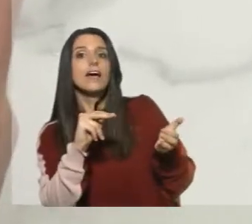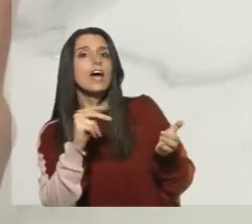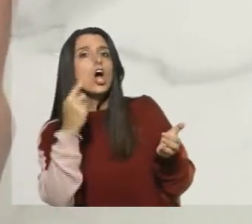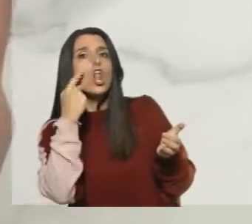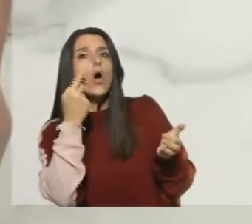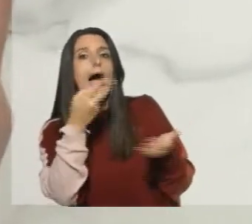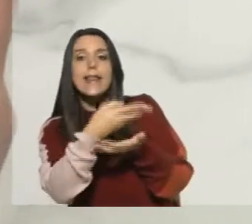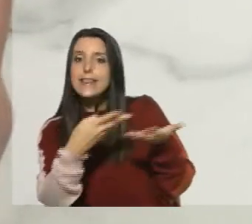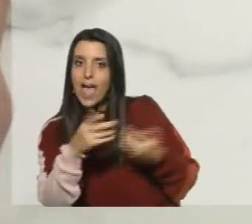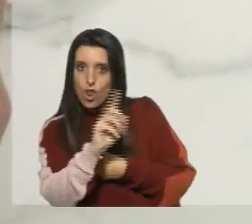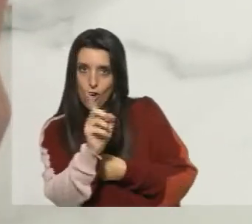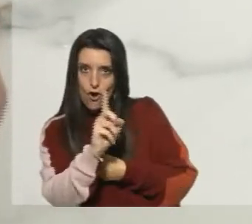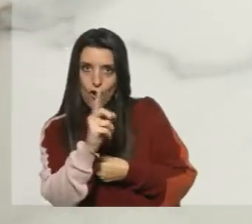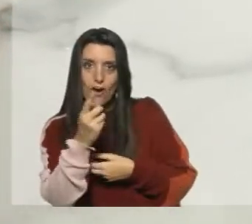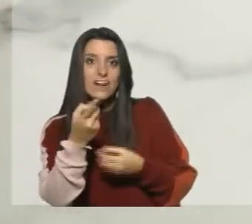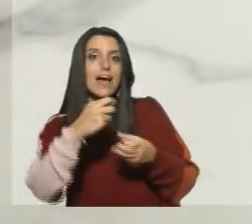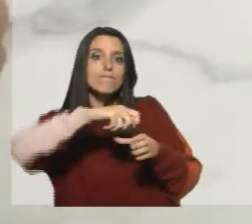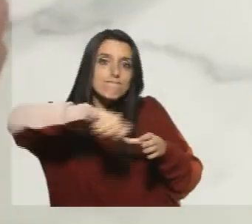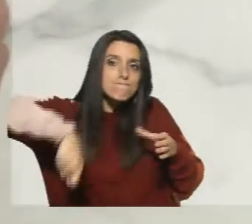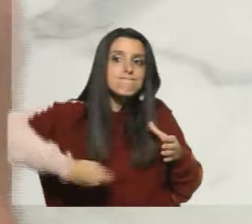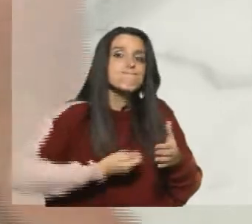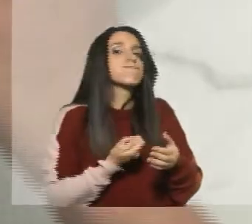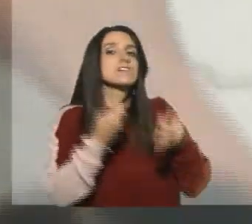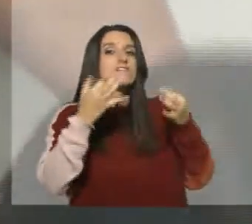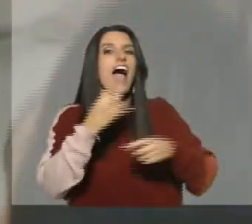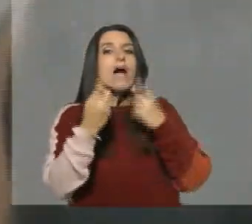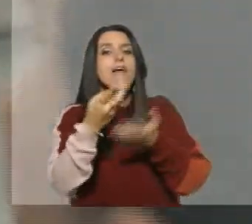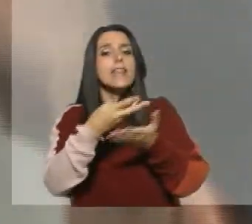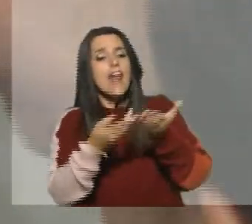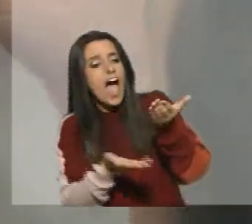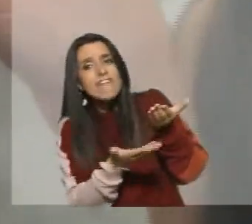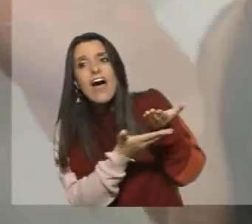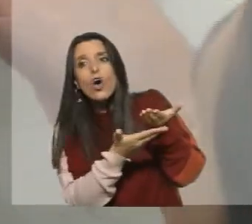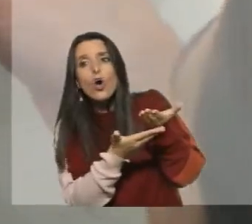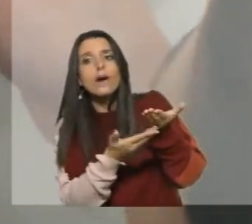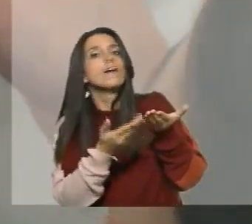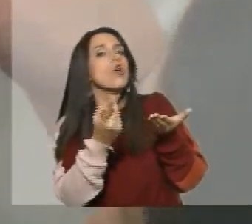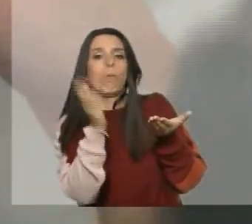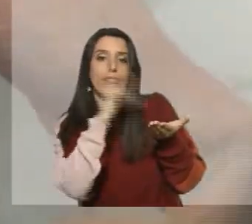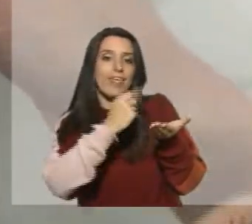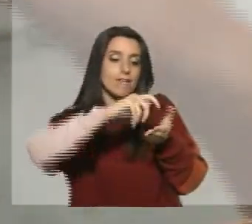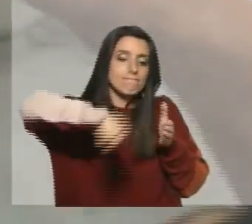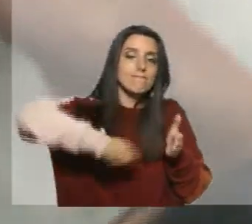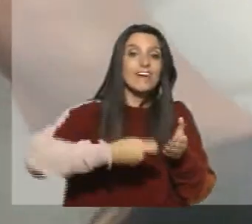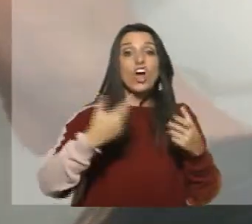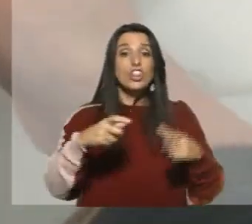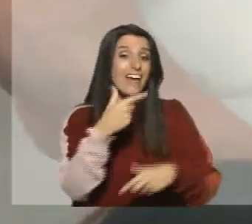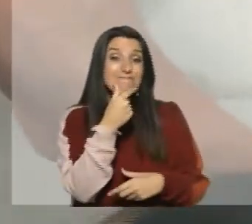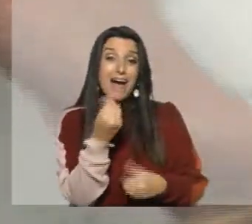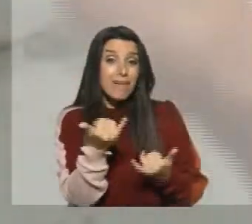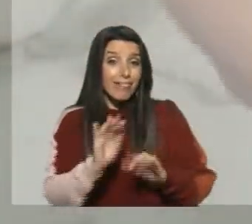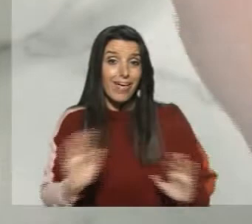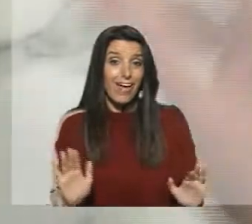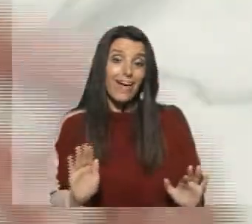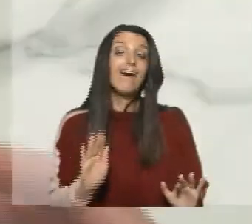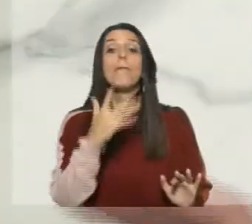quedar harina. ¿Está? Porque a veces cuando mezclamos la harina se nos va para abajo. Y eso es lo que tenés que tener cuidado. Viste que la torta es re sencilla.